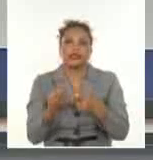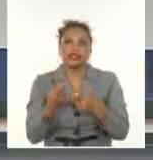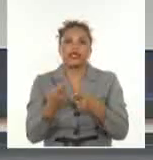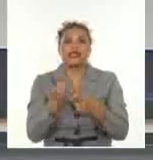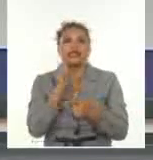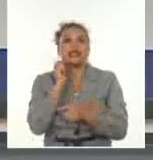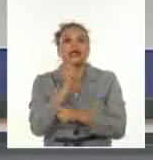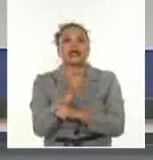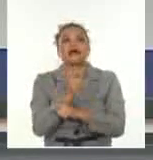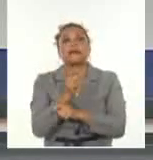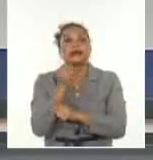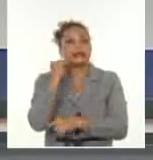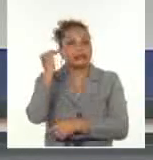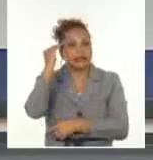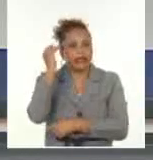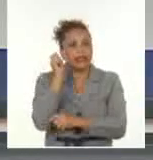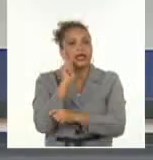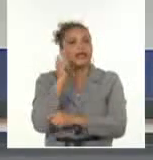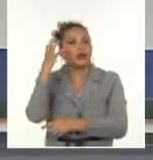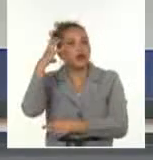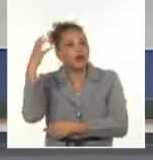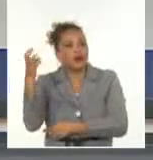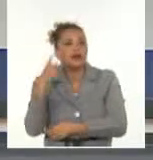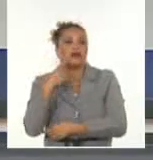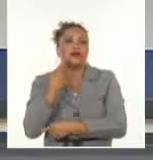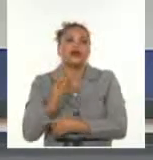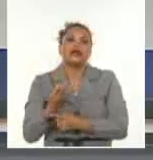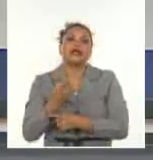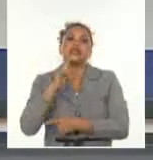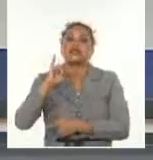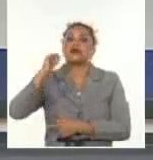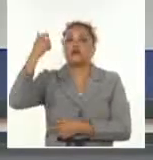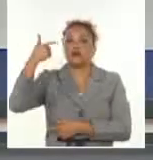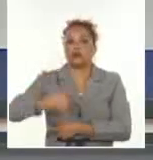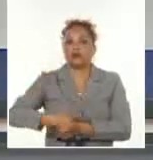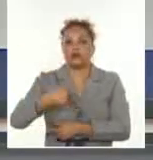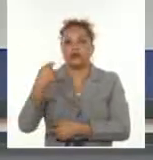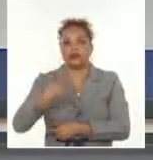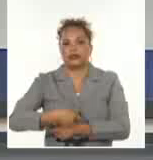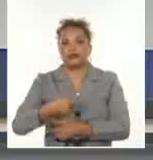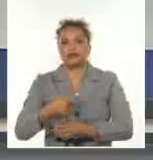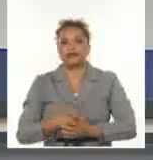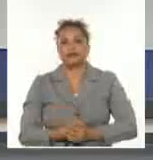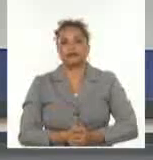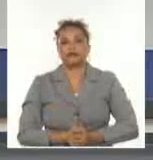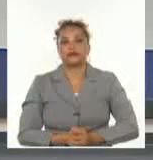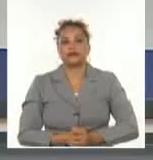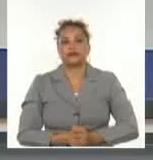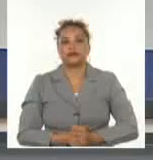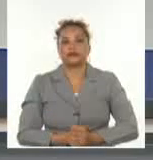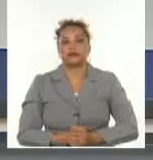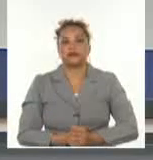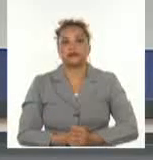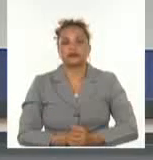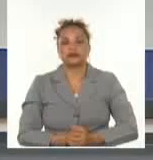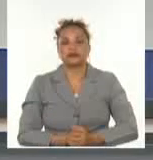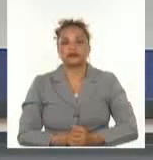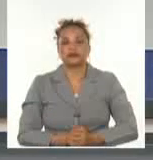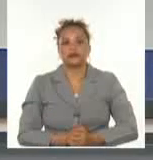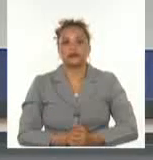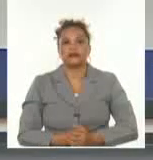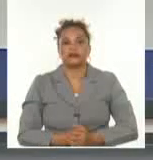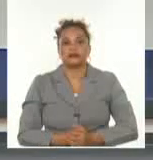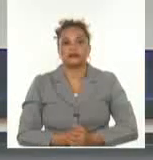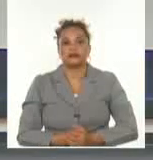del gobierno para corregir la injusticia y reconocer la verdad, si esa fuera su intención. La Asamblea Nacional reconoce